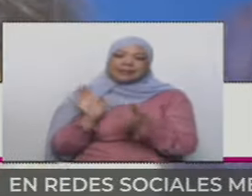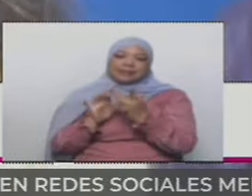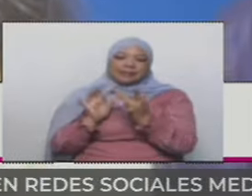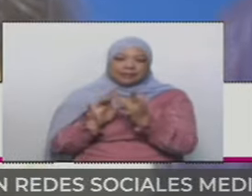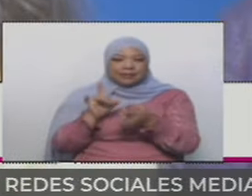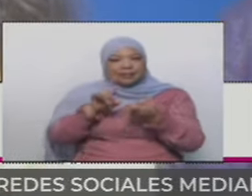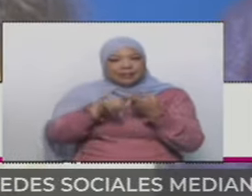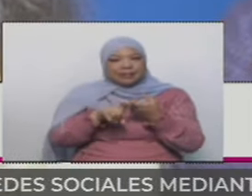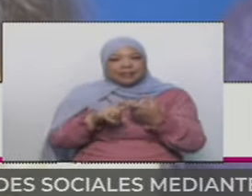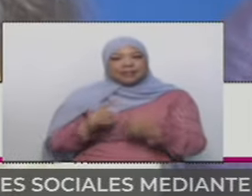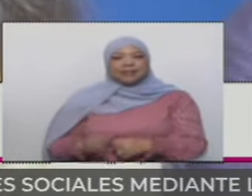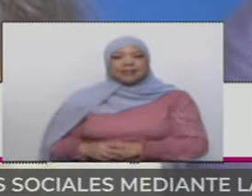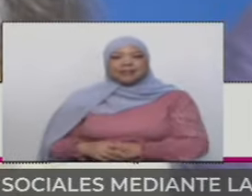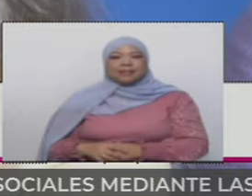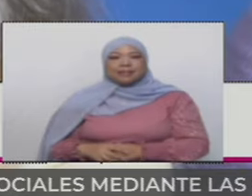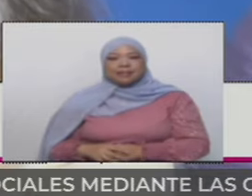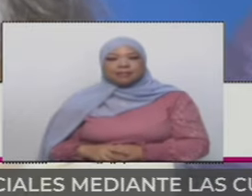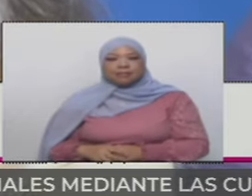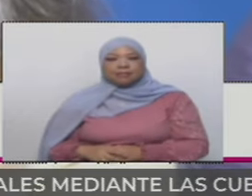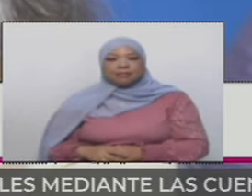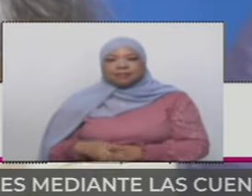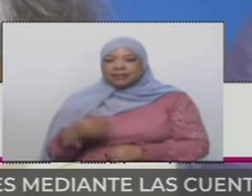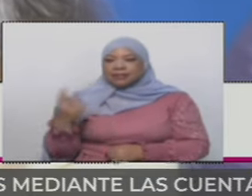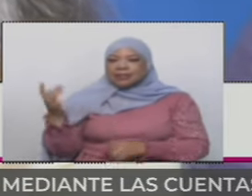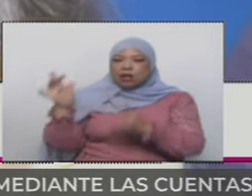ver, Silita, para ver.